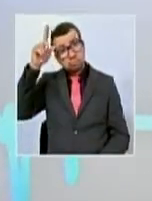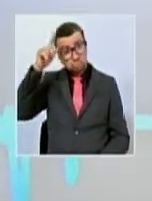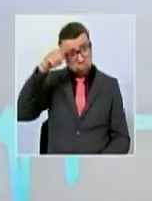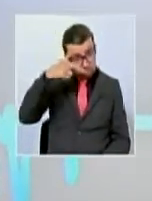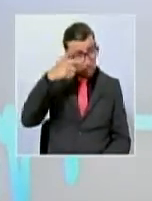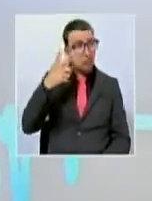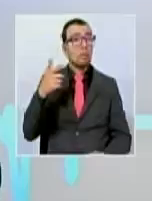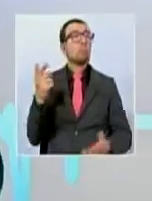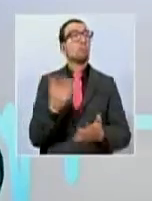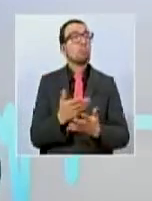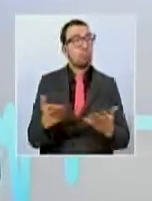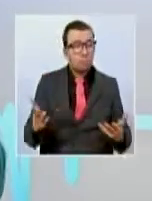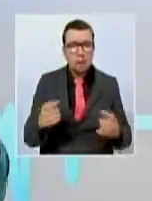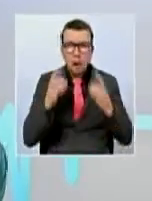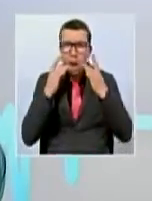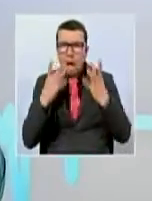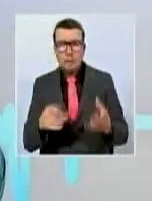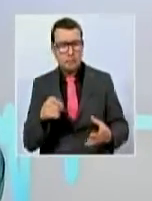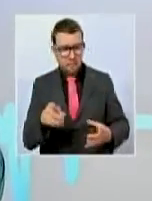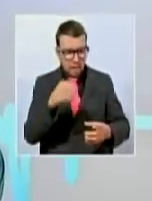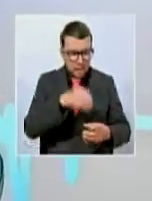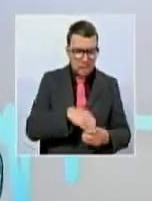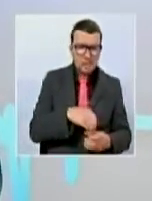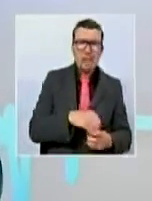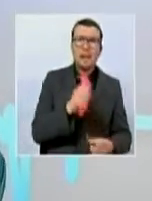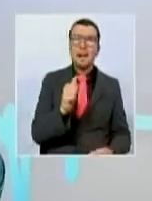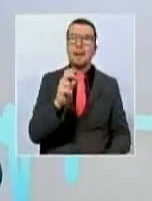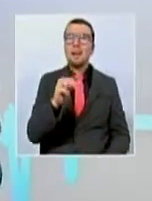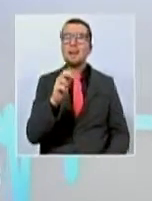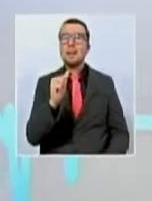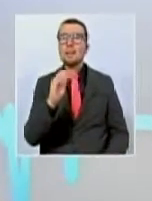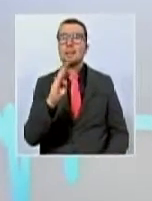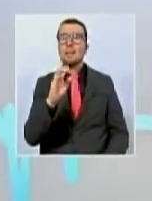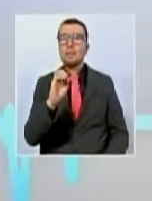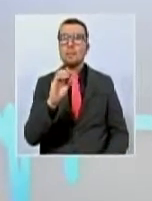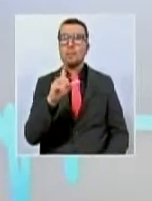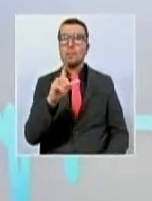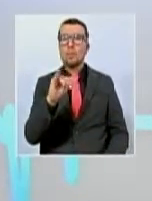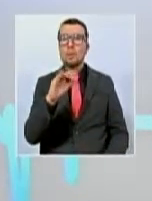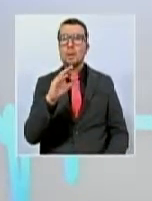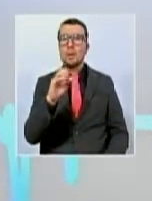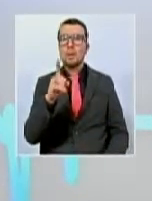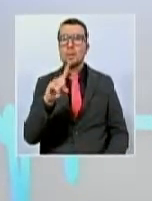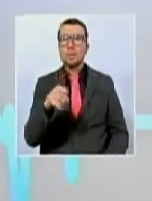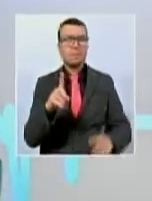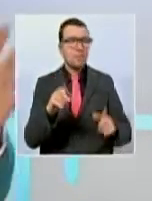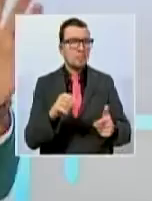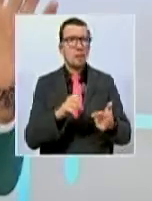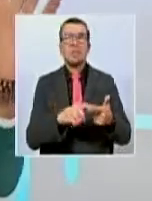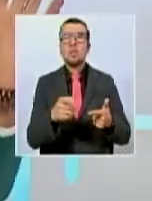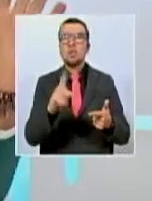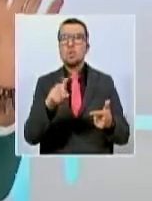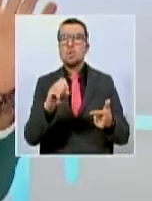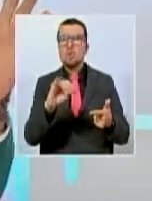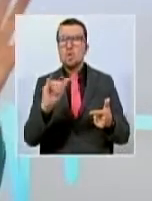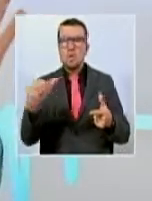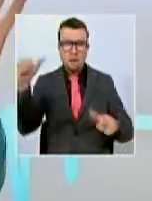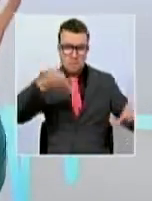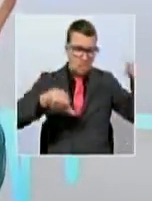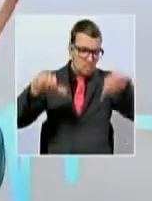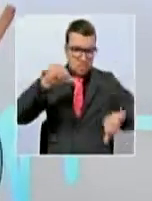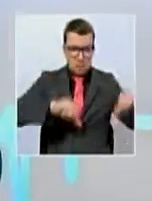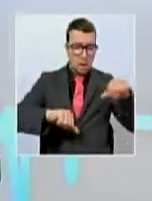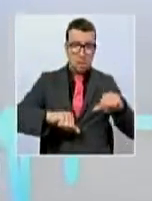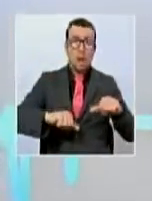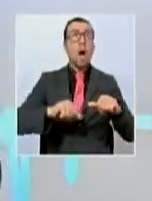de anabolizantes, de productos de soya y demás. Y son productos, como decía ahora el doctor Alexander Alvarán, nos llegan del extranjero. Entonces,